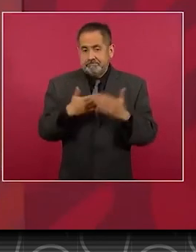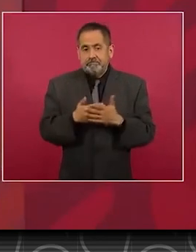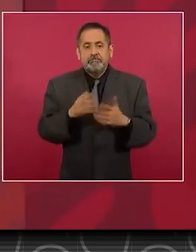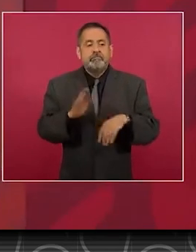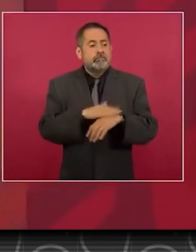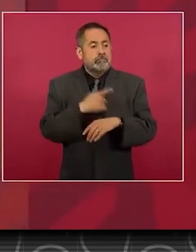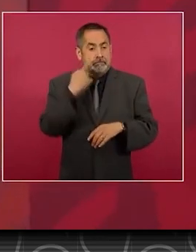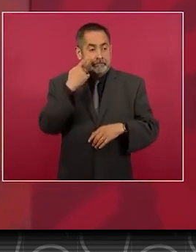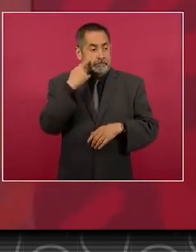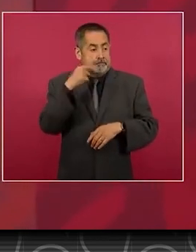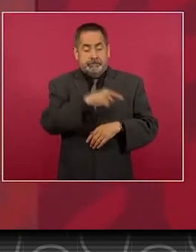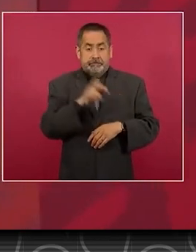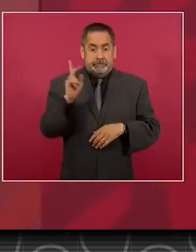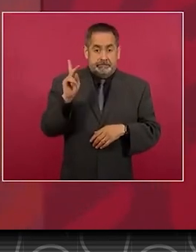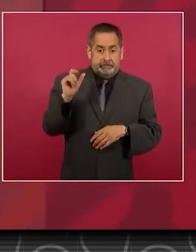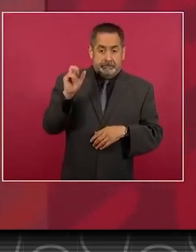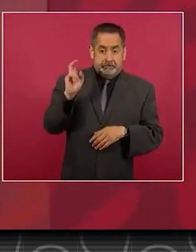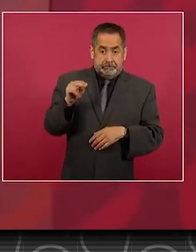todavía el PAN,